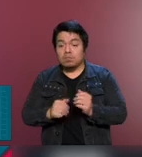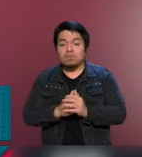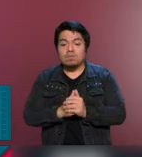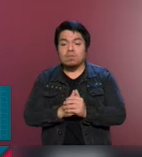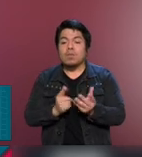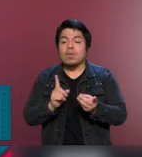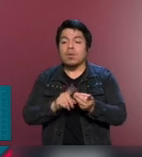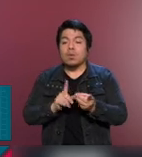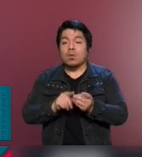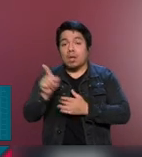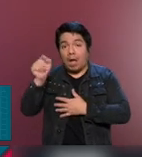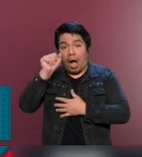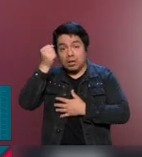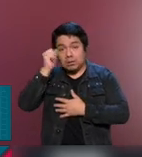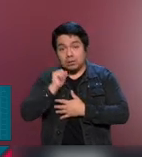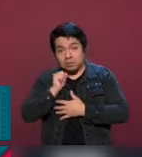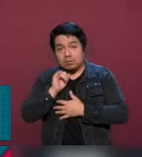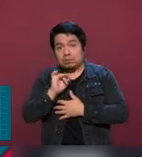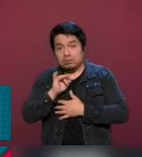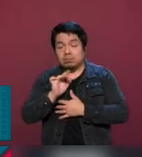en Sinaloa, la